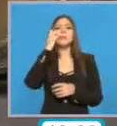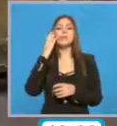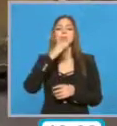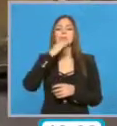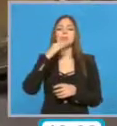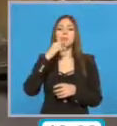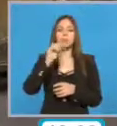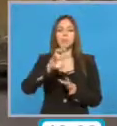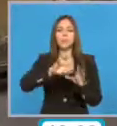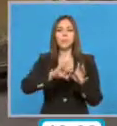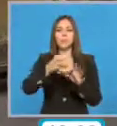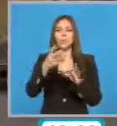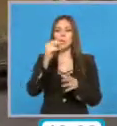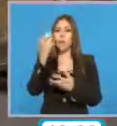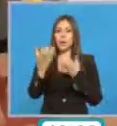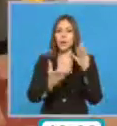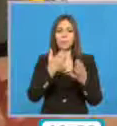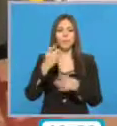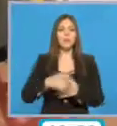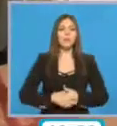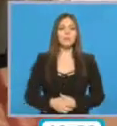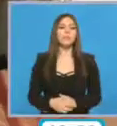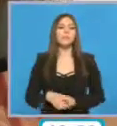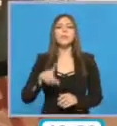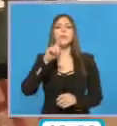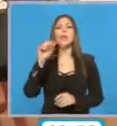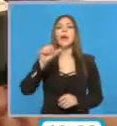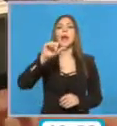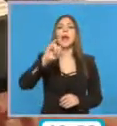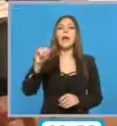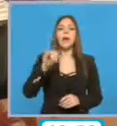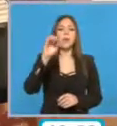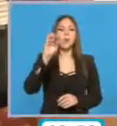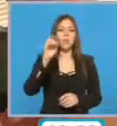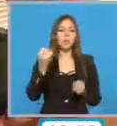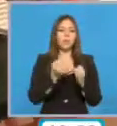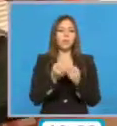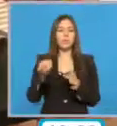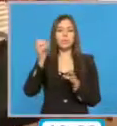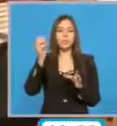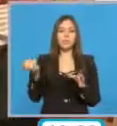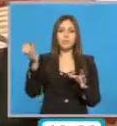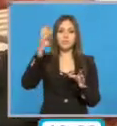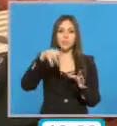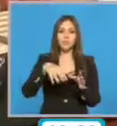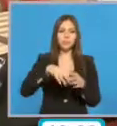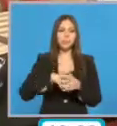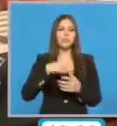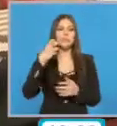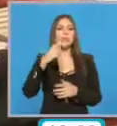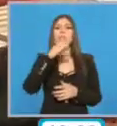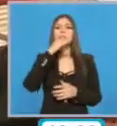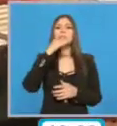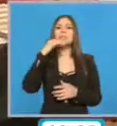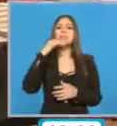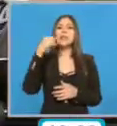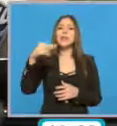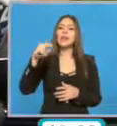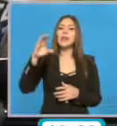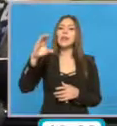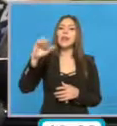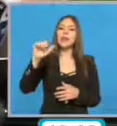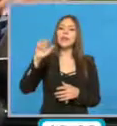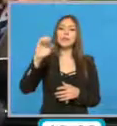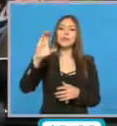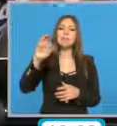ajo. ¿Qué Este más lo le vamos a pongo picar. a eso? Diente de Diente de ajo. ajo. Ajá, vamos a tener cuidado. Este es el chile cascabel. ¿Por qué se llama cascabel?